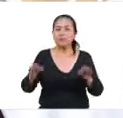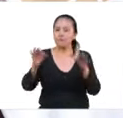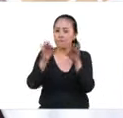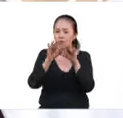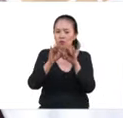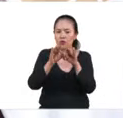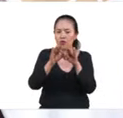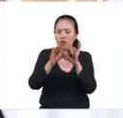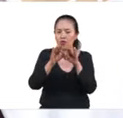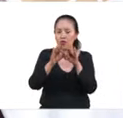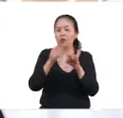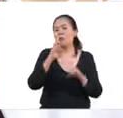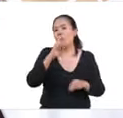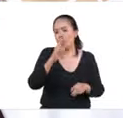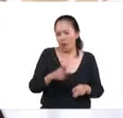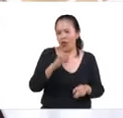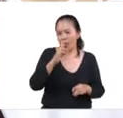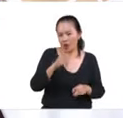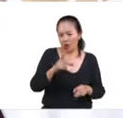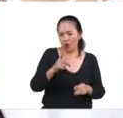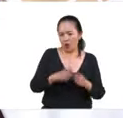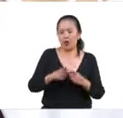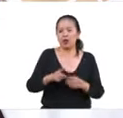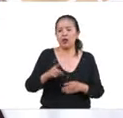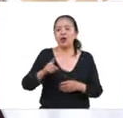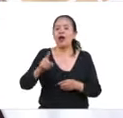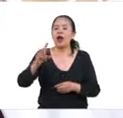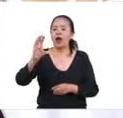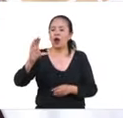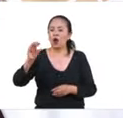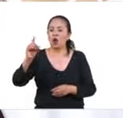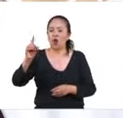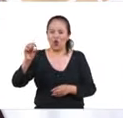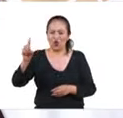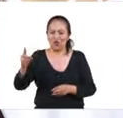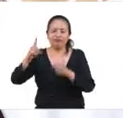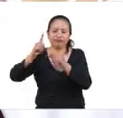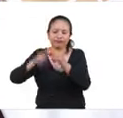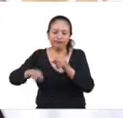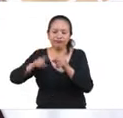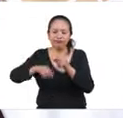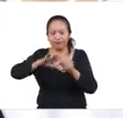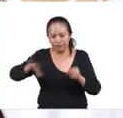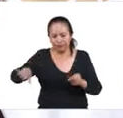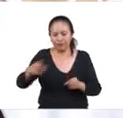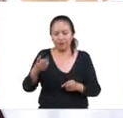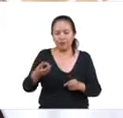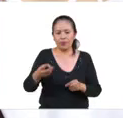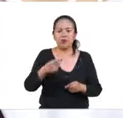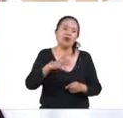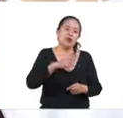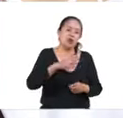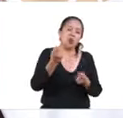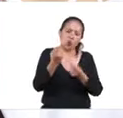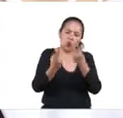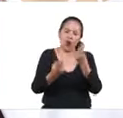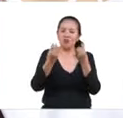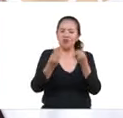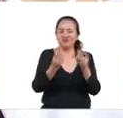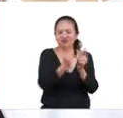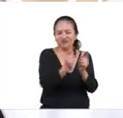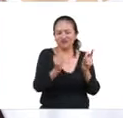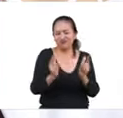vez de Colón haya una representación de una mujer indígena y también pues estas movilizaciones que se han venido dando.